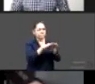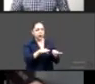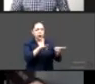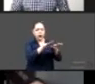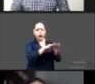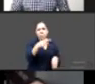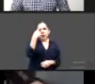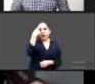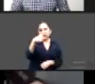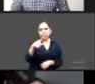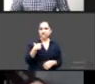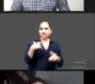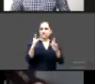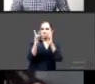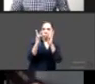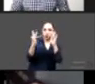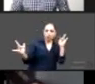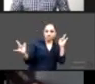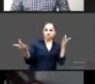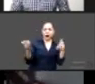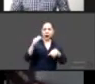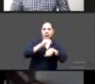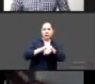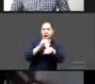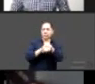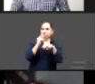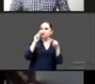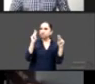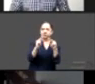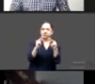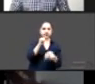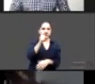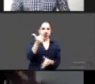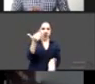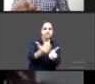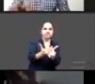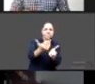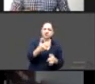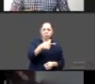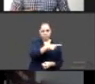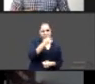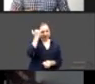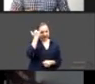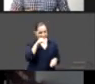interactuando con sus amigos de la colonia. Pasamos a la siguiente diapositiva, por favor.